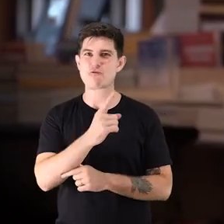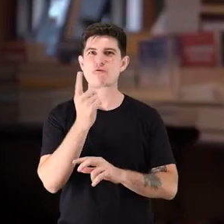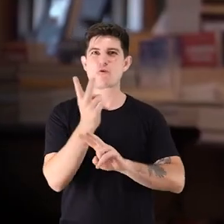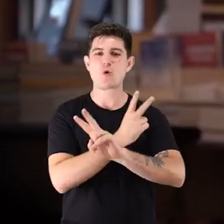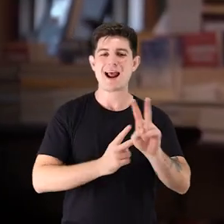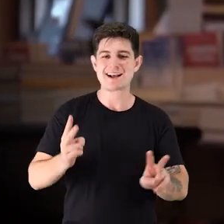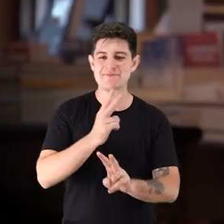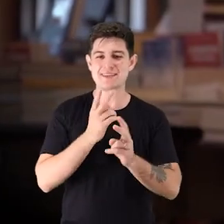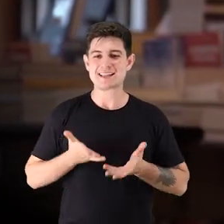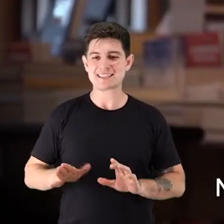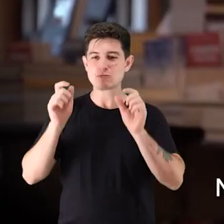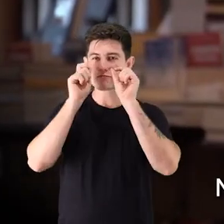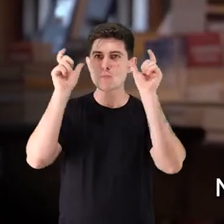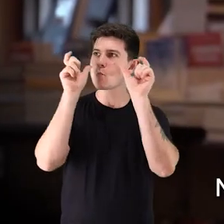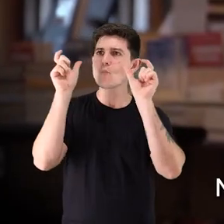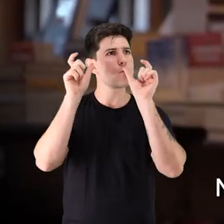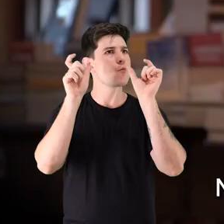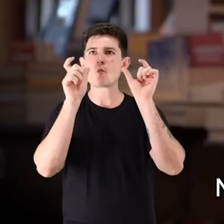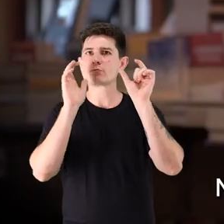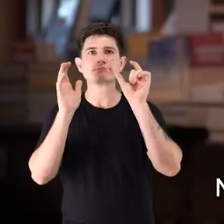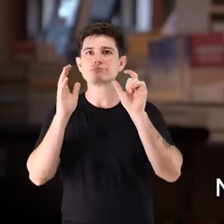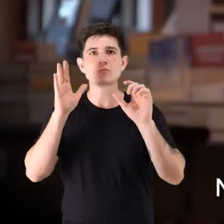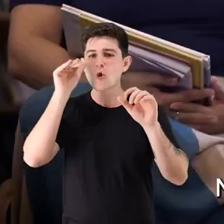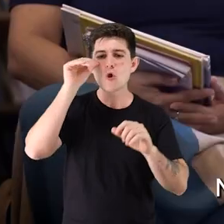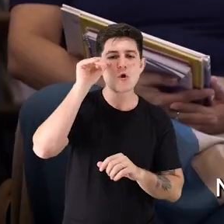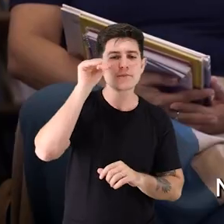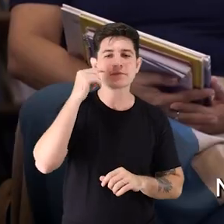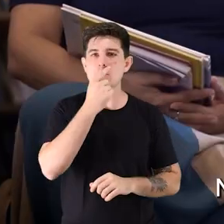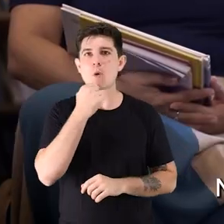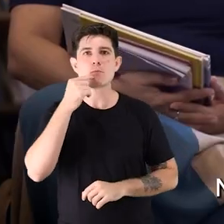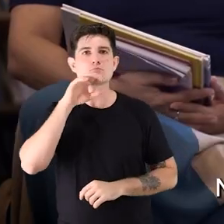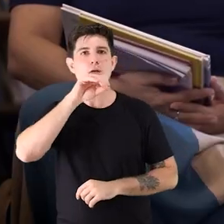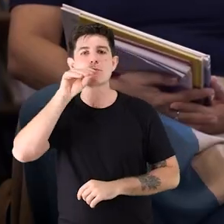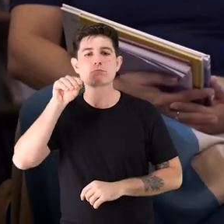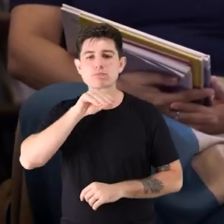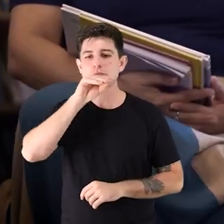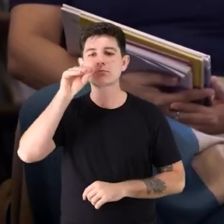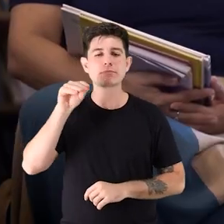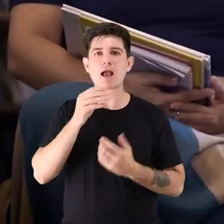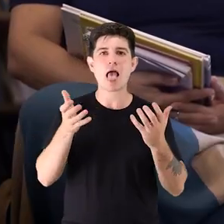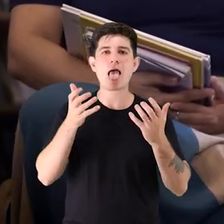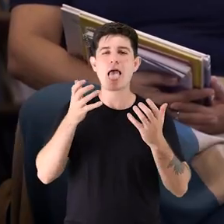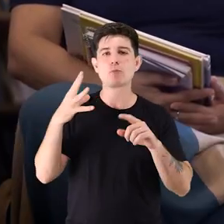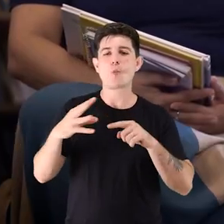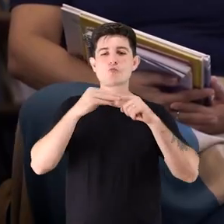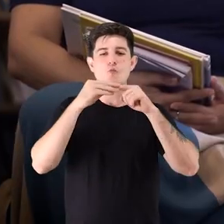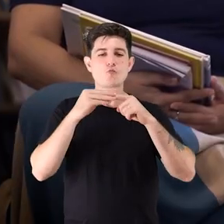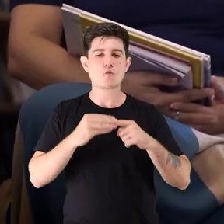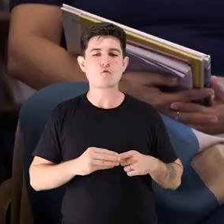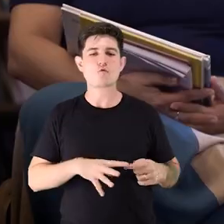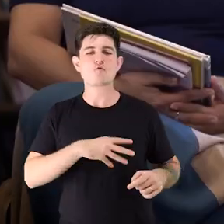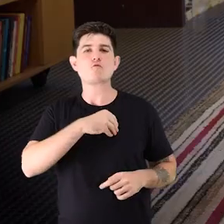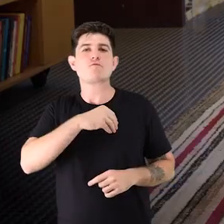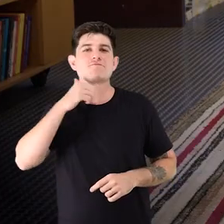niña huracán. Nació con los ojos abiertos, vivos y inquietos. Su boca se movía sin parar en